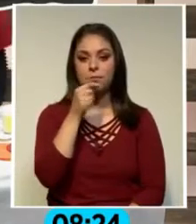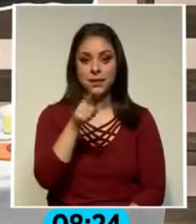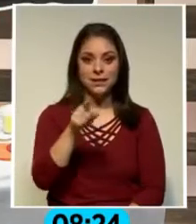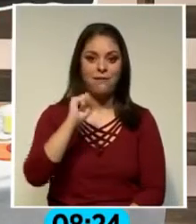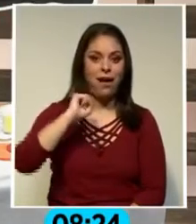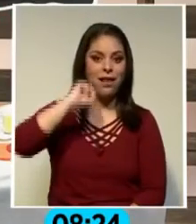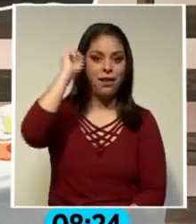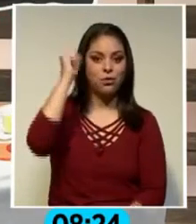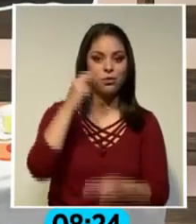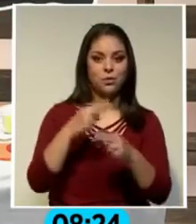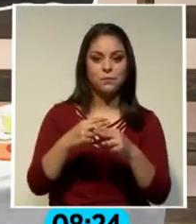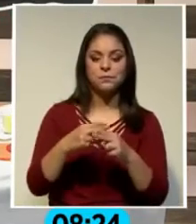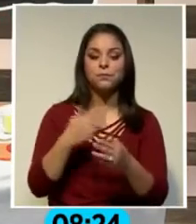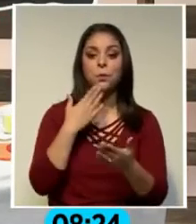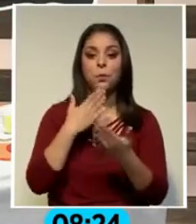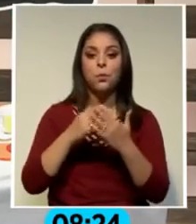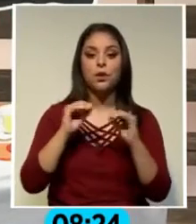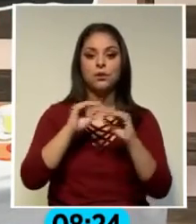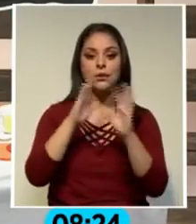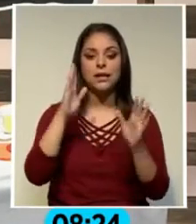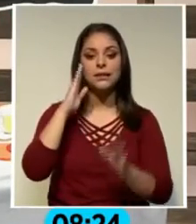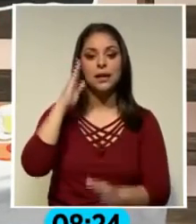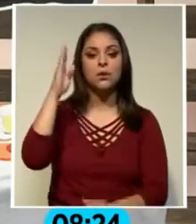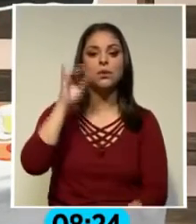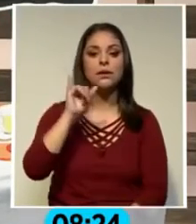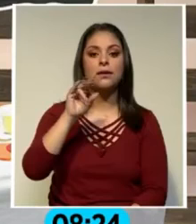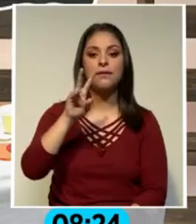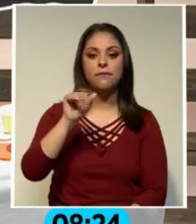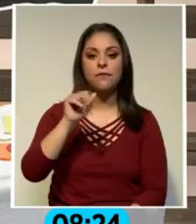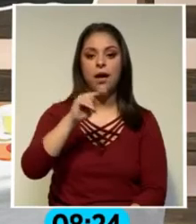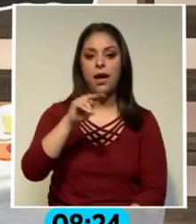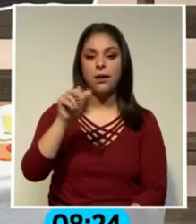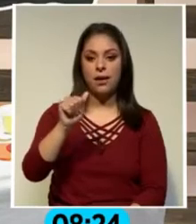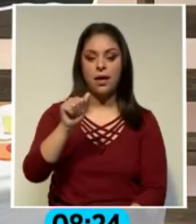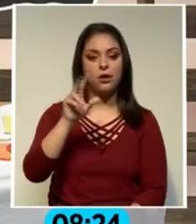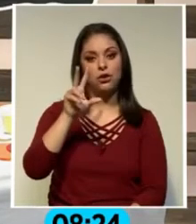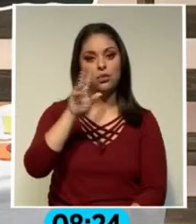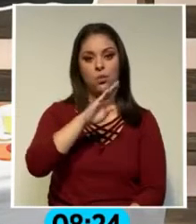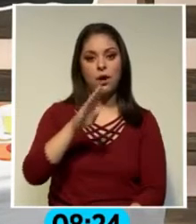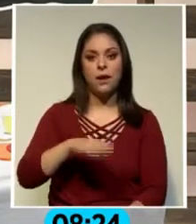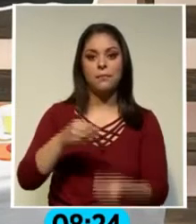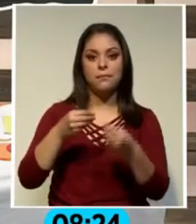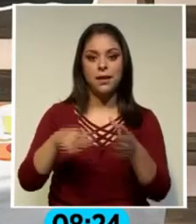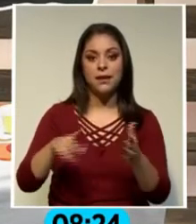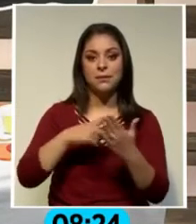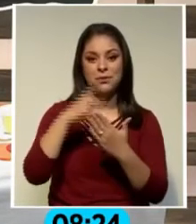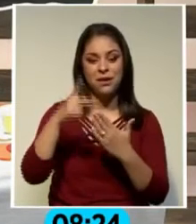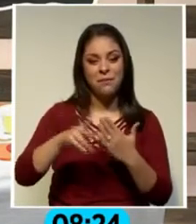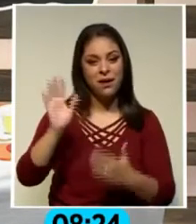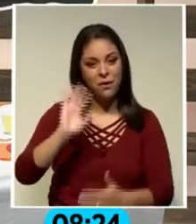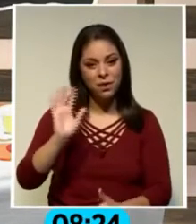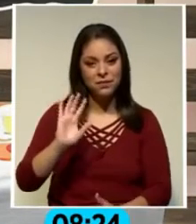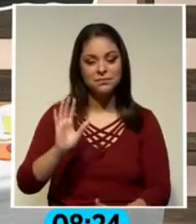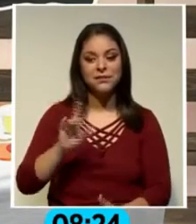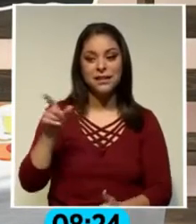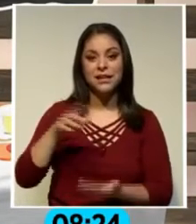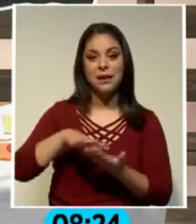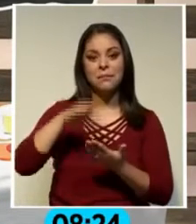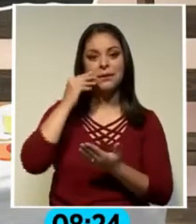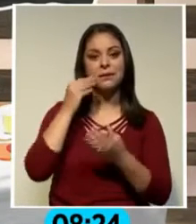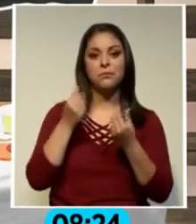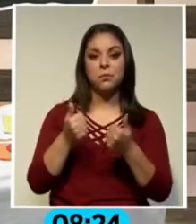que va ganando. Buenos días, un saludo a Ivana, que no se pierde el programa. Hola, Ivana. Y todo aprende muy bien, gracias. Nos